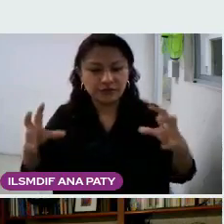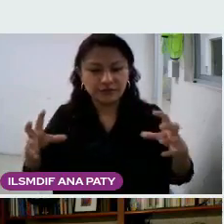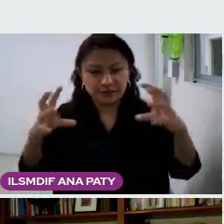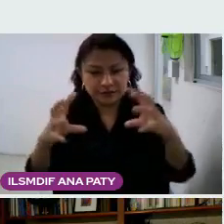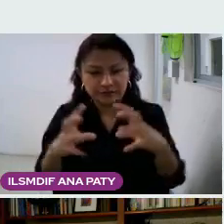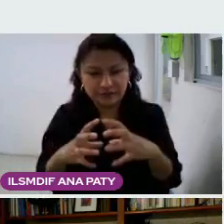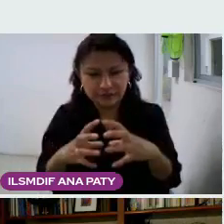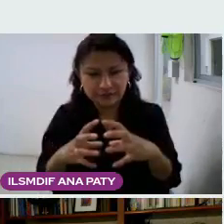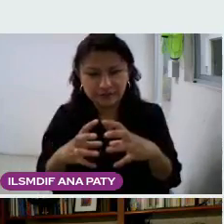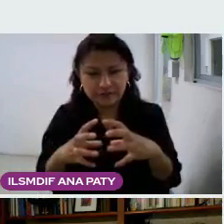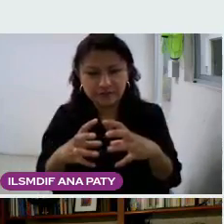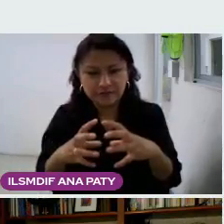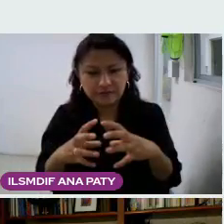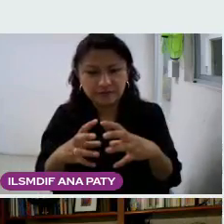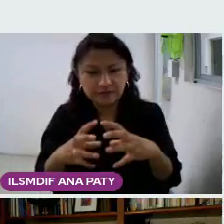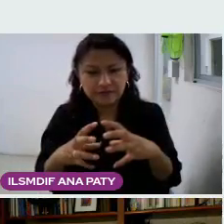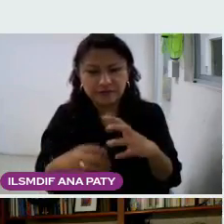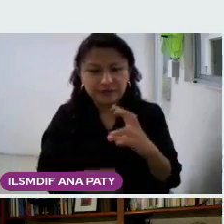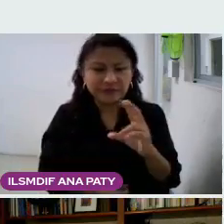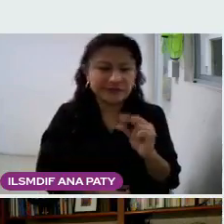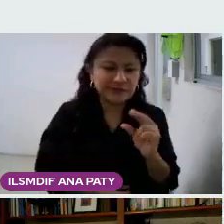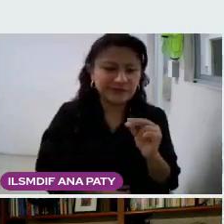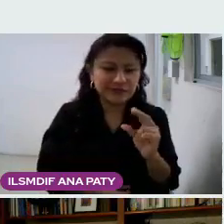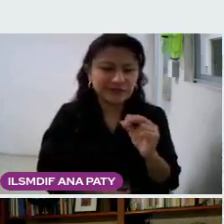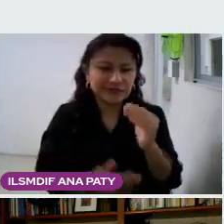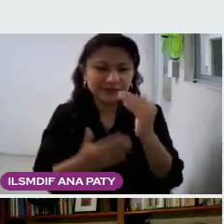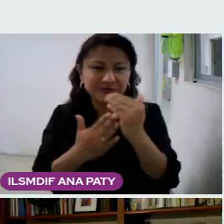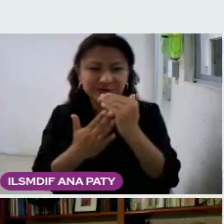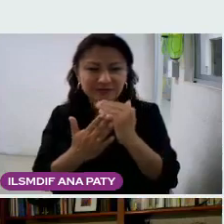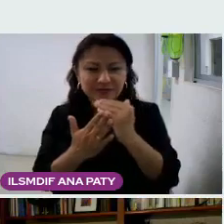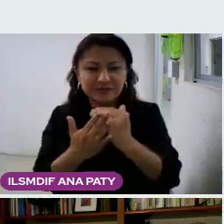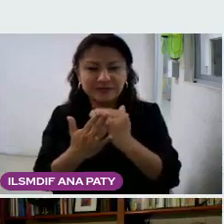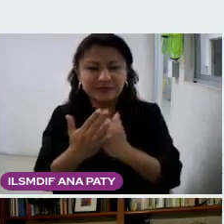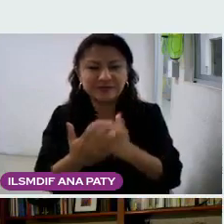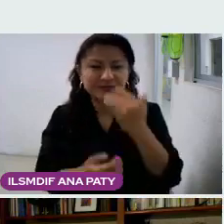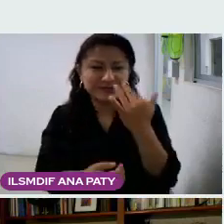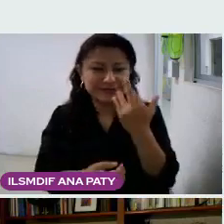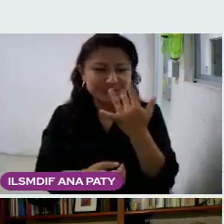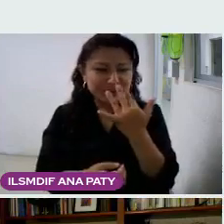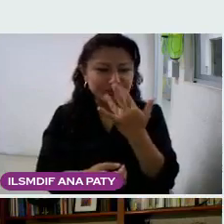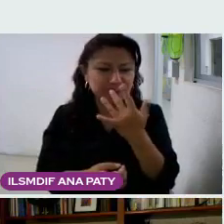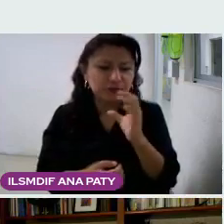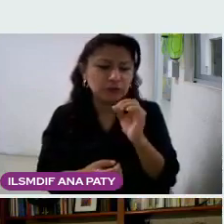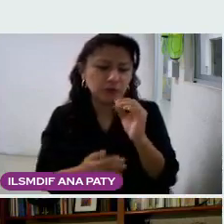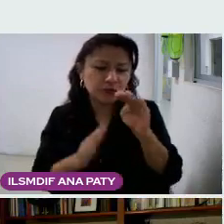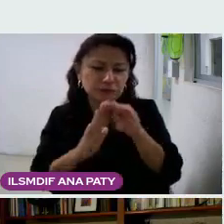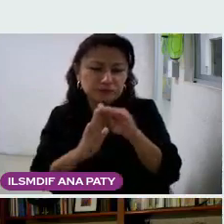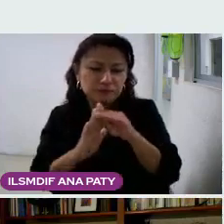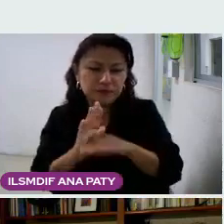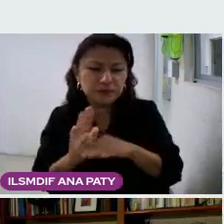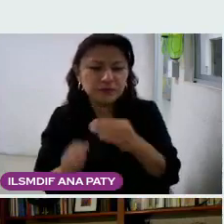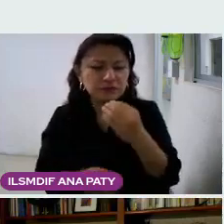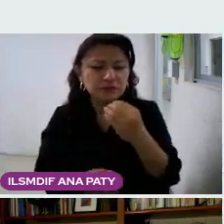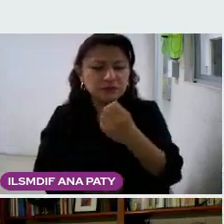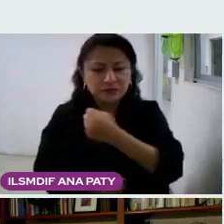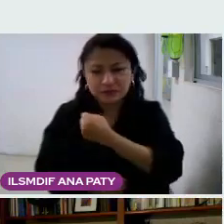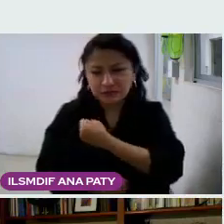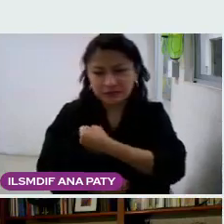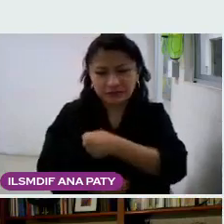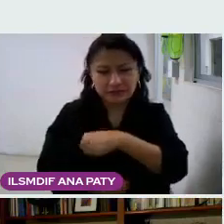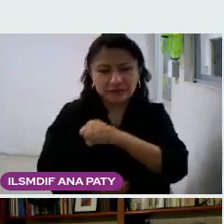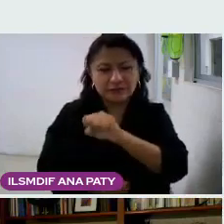identifica. Y claro que estos significados de la alimentación tienen que ver también con las patologías